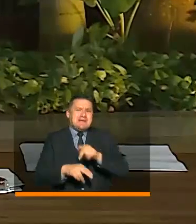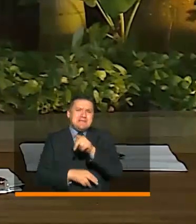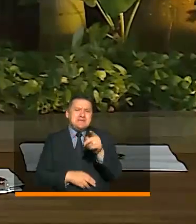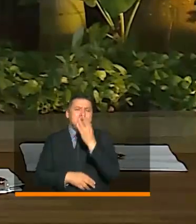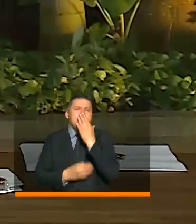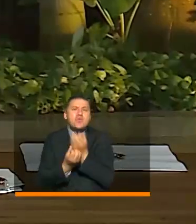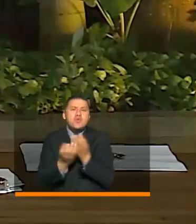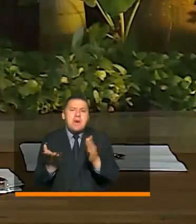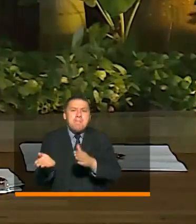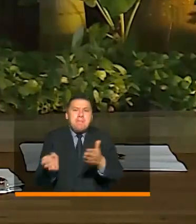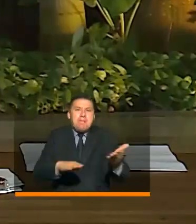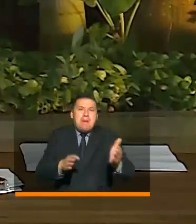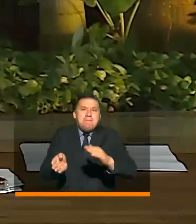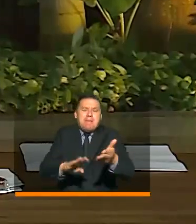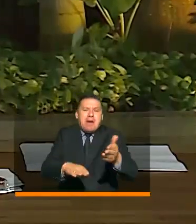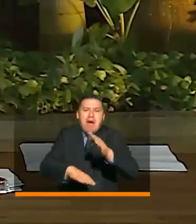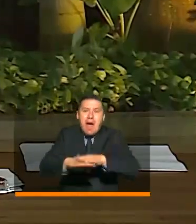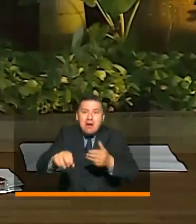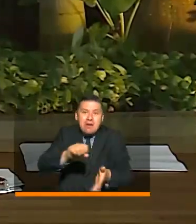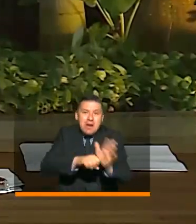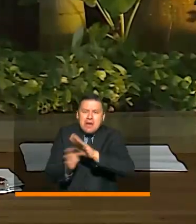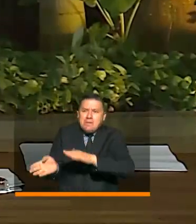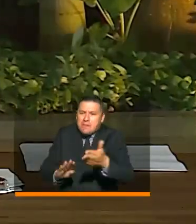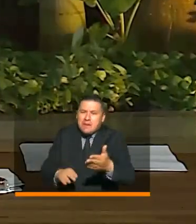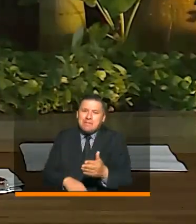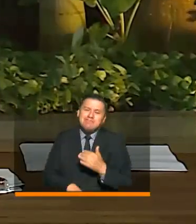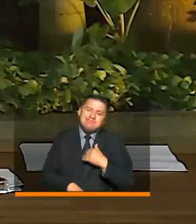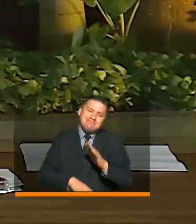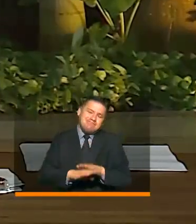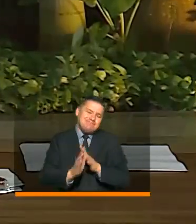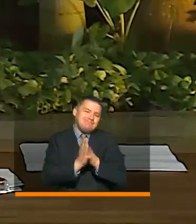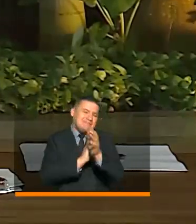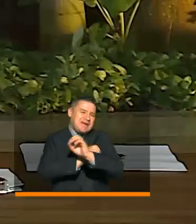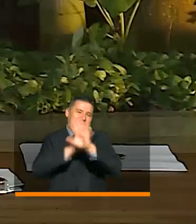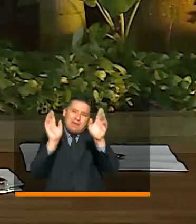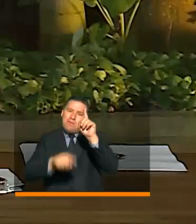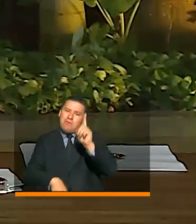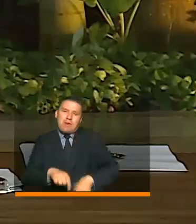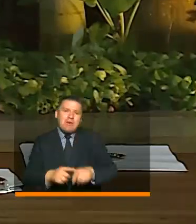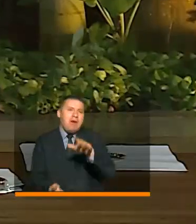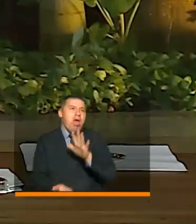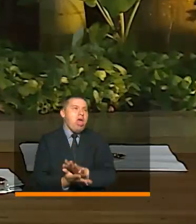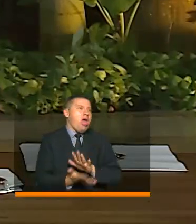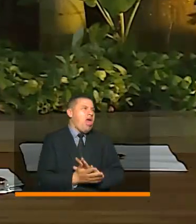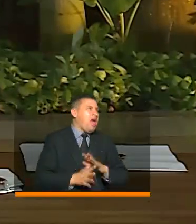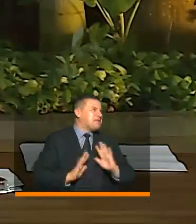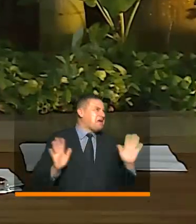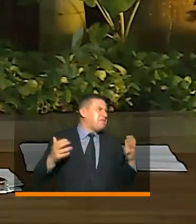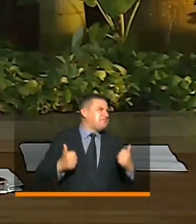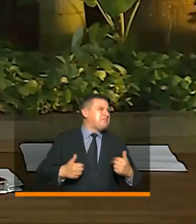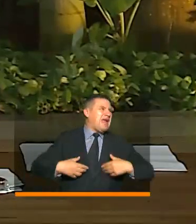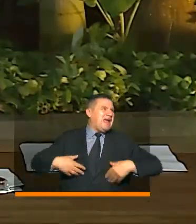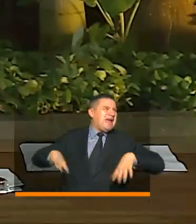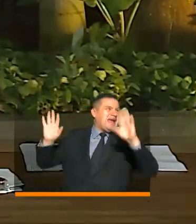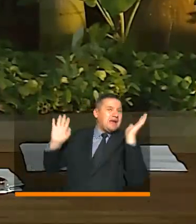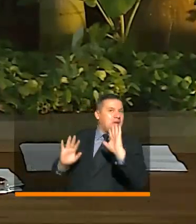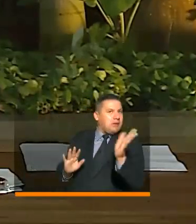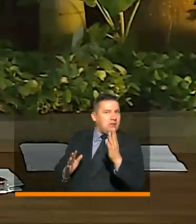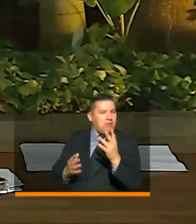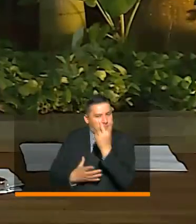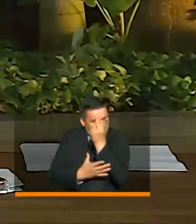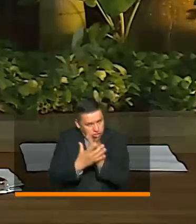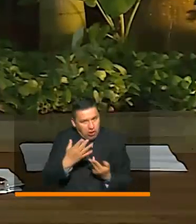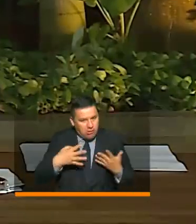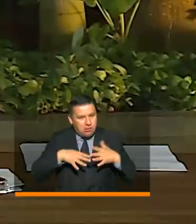del número de fallecidos por COVID-19, y el mensaje tiene que ser claro, nadie puede bajar la guardia. Hay que seguir combinando las